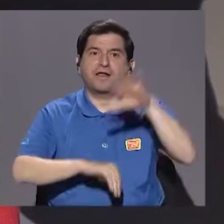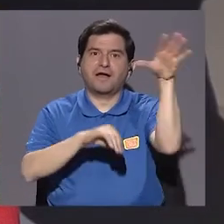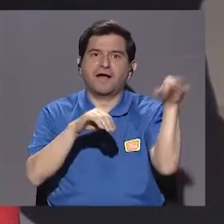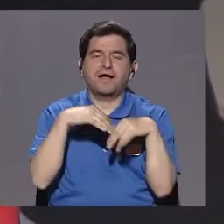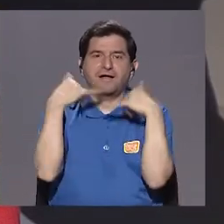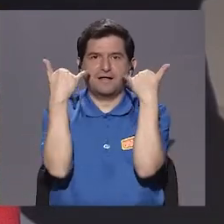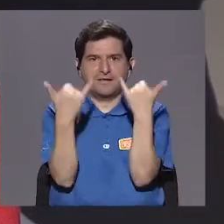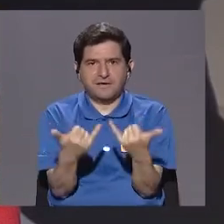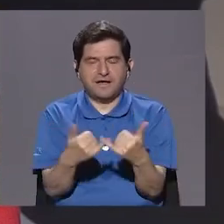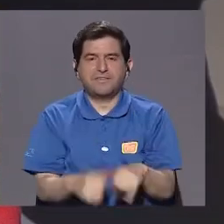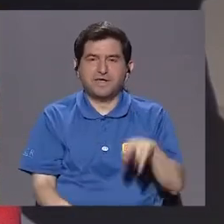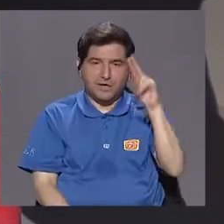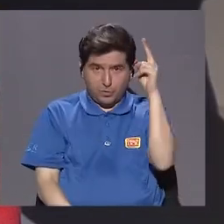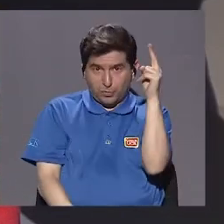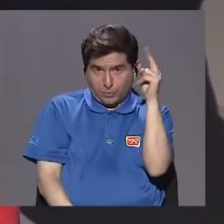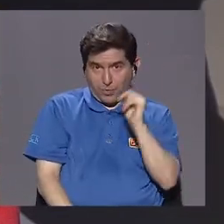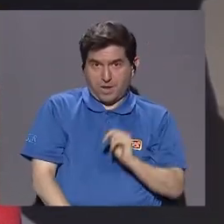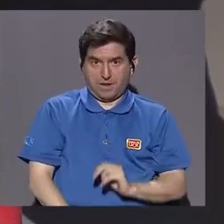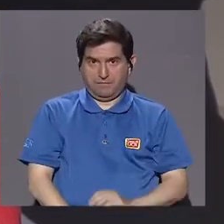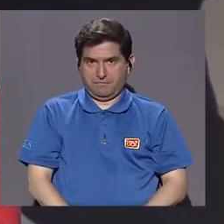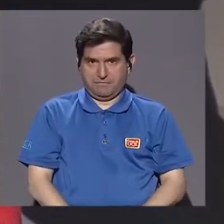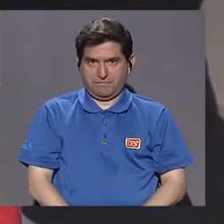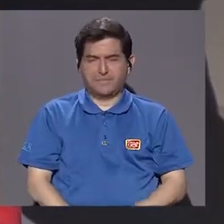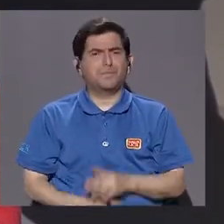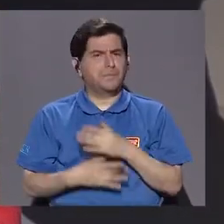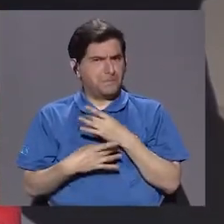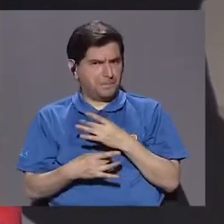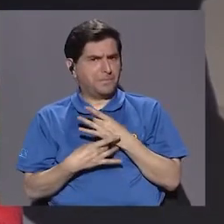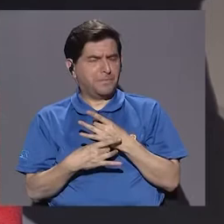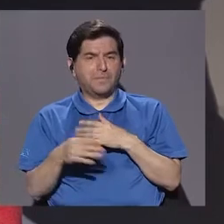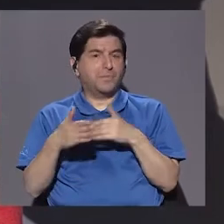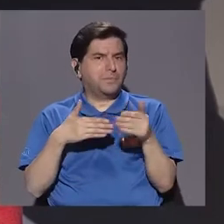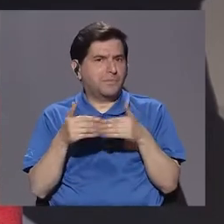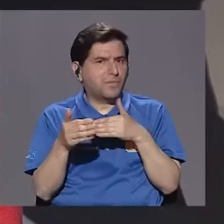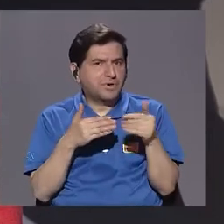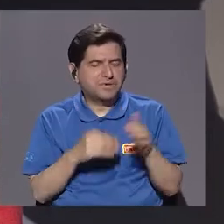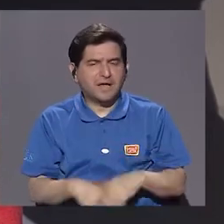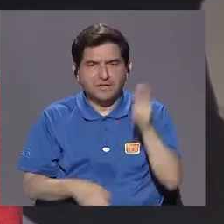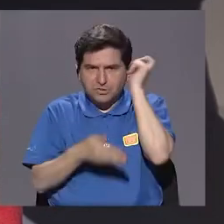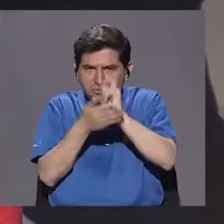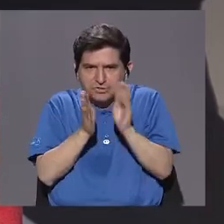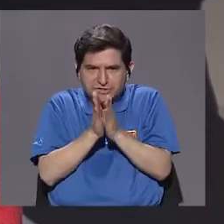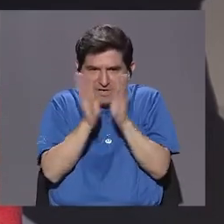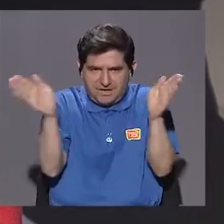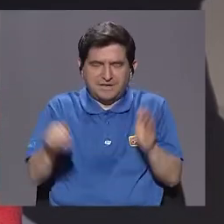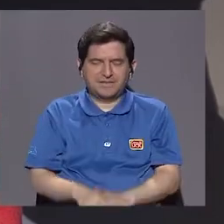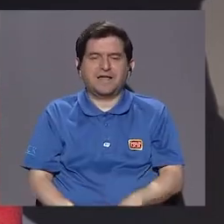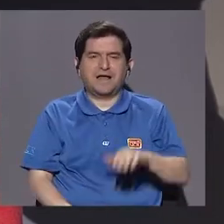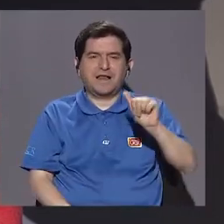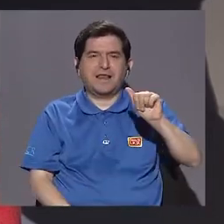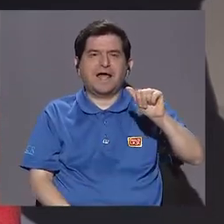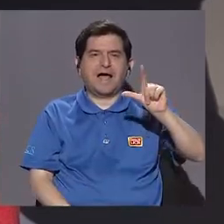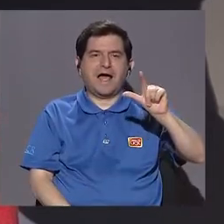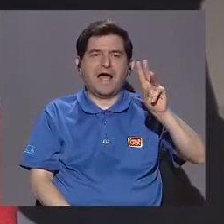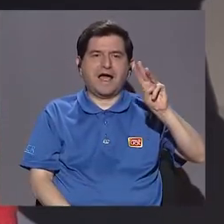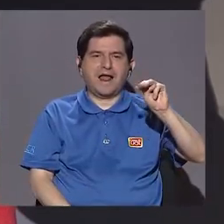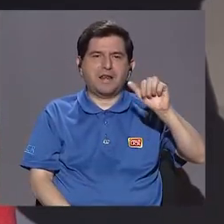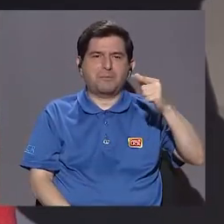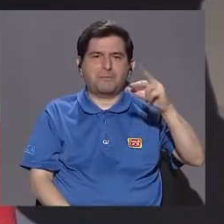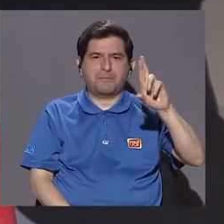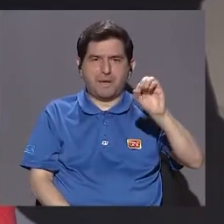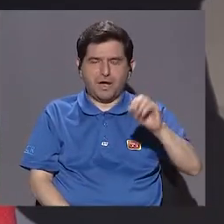actualmente uruguay es interesante a pesar de que el secretario general almagro de la oea